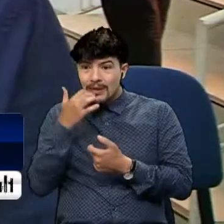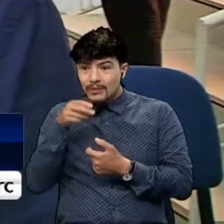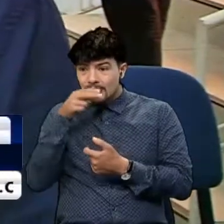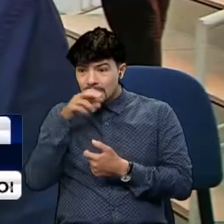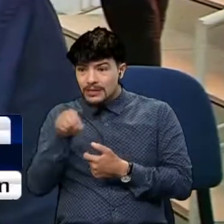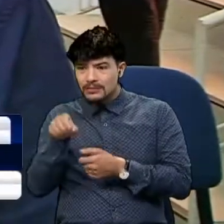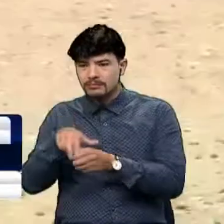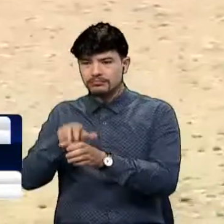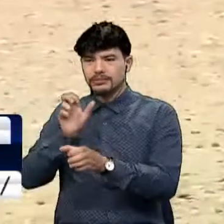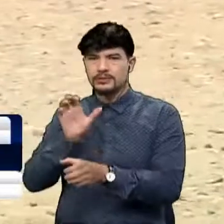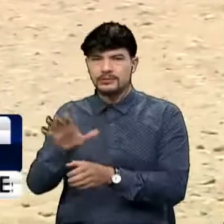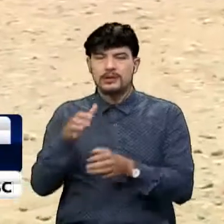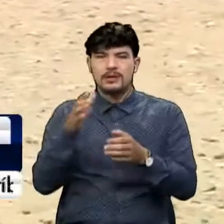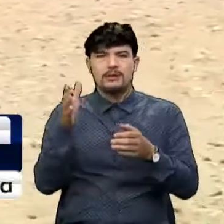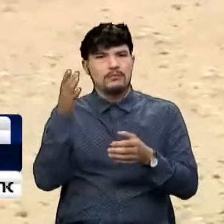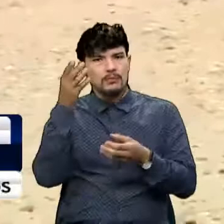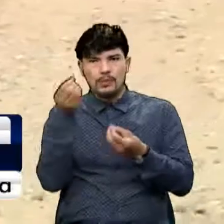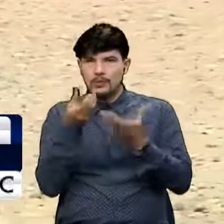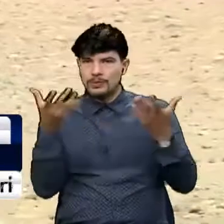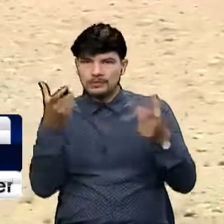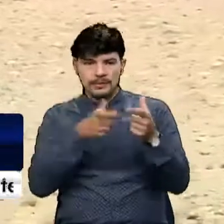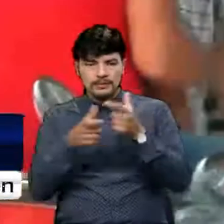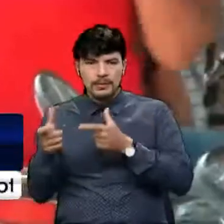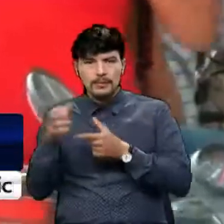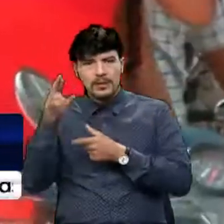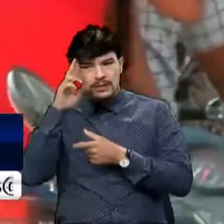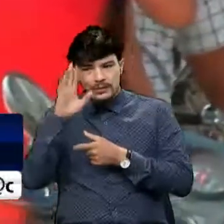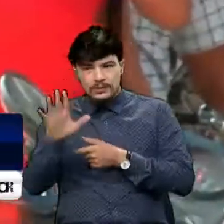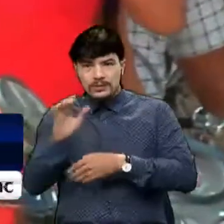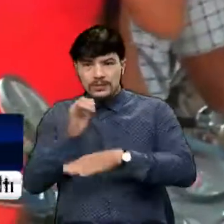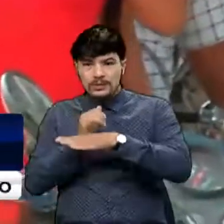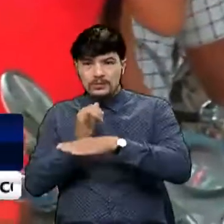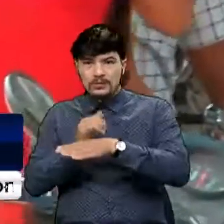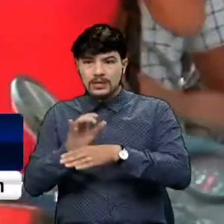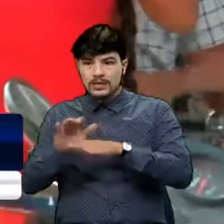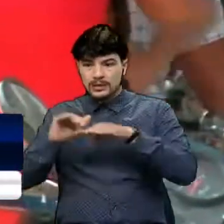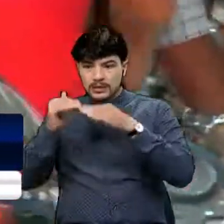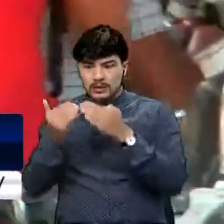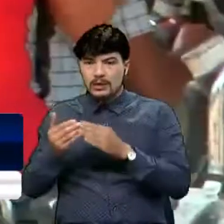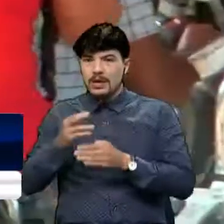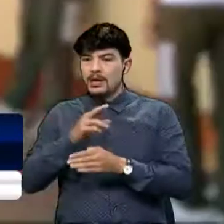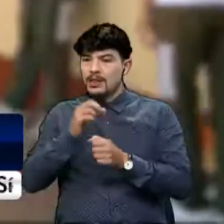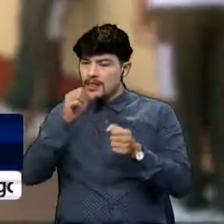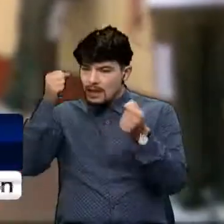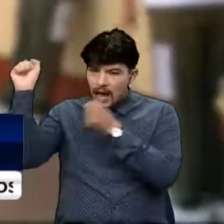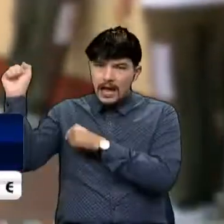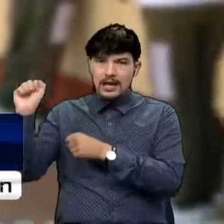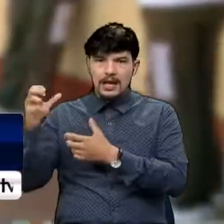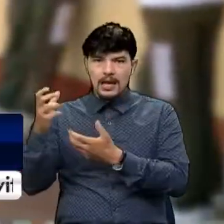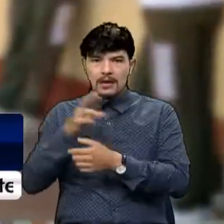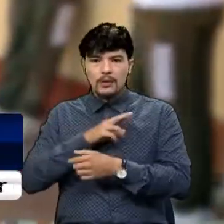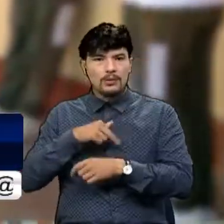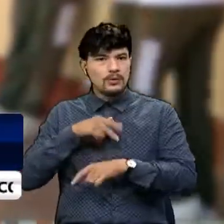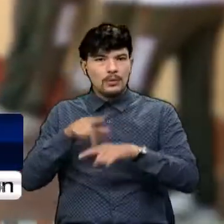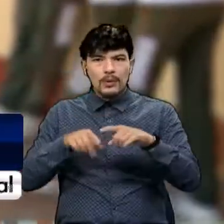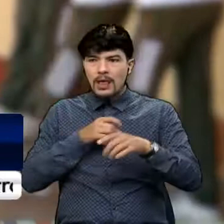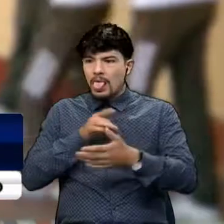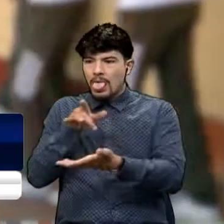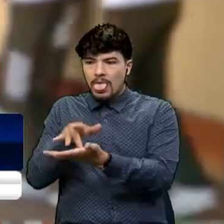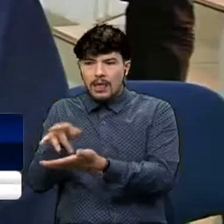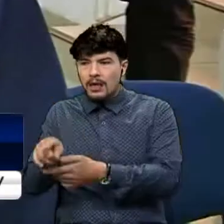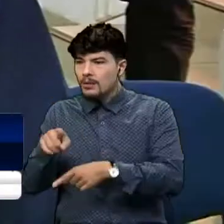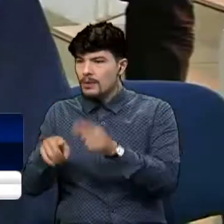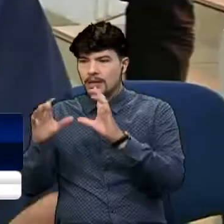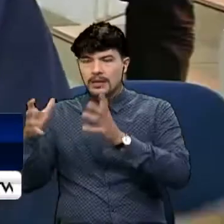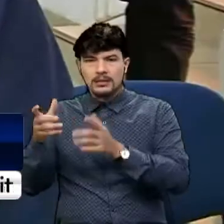problema es el temor que tiene la gente. La institucionalidad de la escuela hay que ganarla. Nosotros no podemos permitir que entonces no podamos ir a dictar clases.